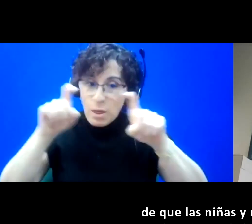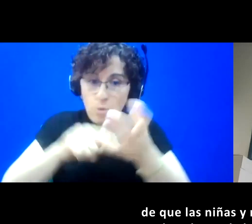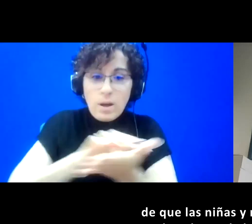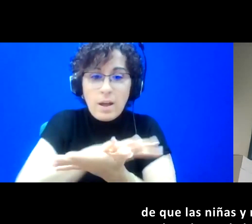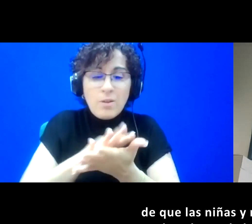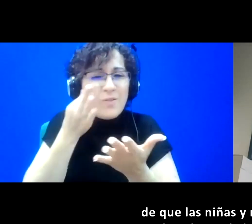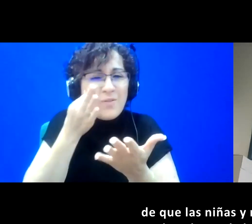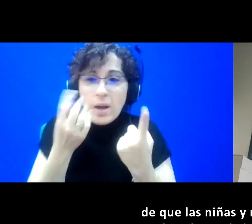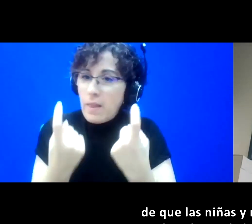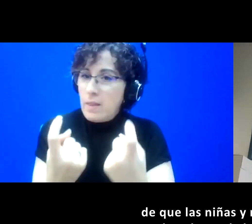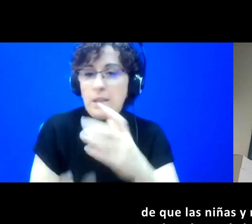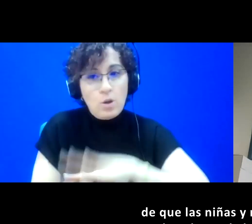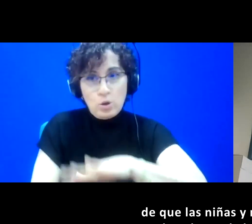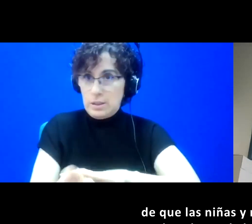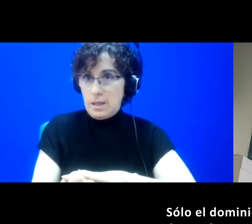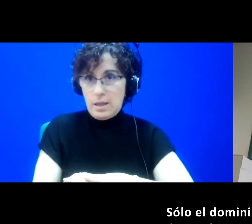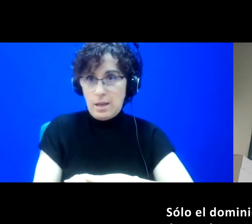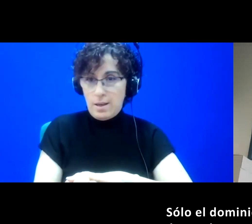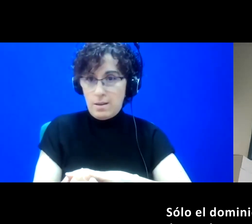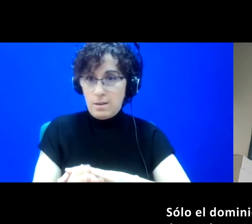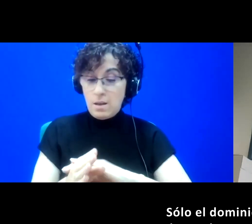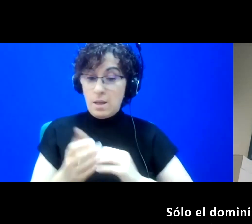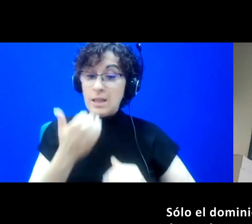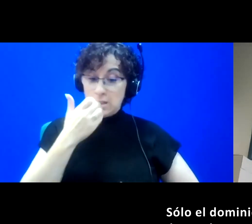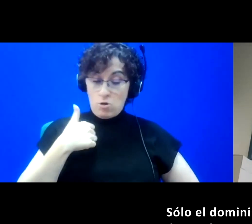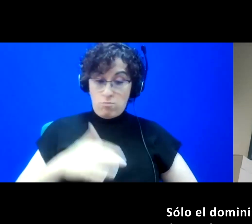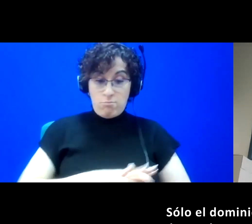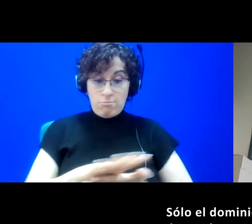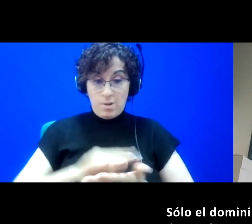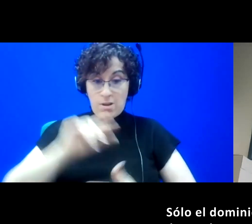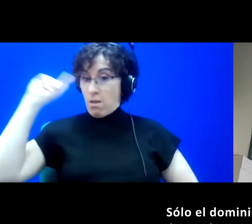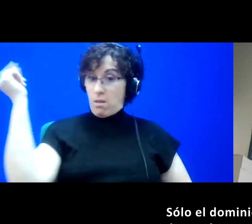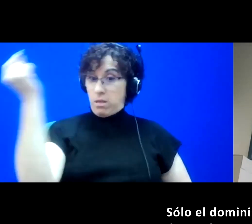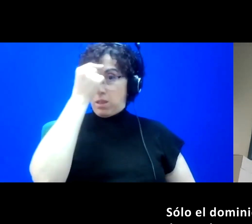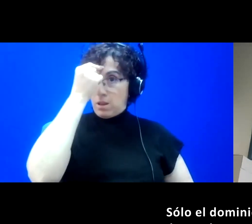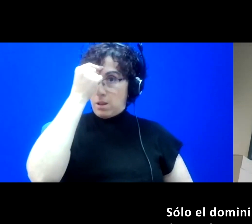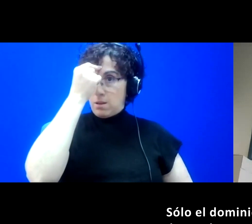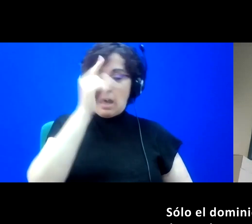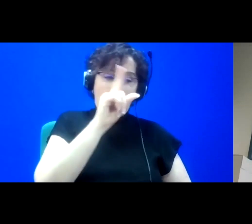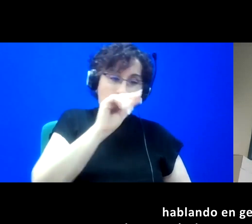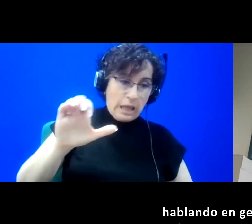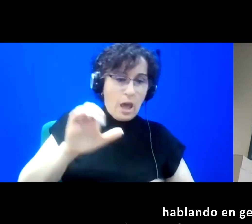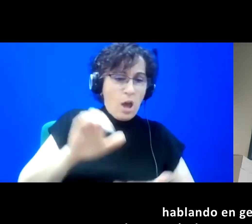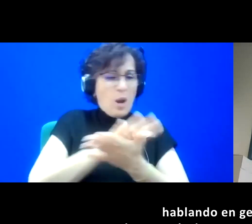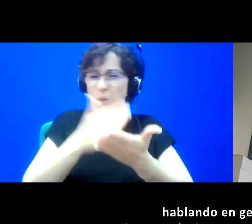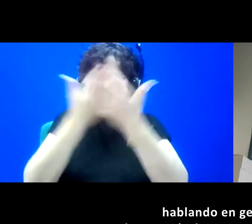signos. Solo el dominio de la LSE o de una lengua de signos, hablando en general,